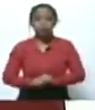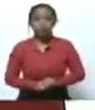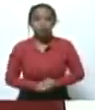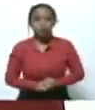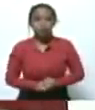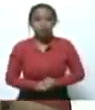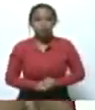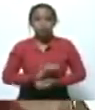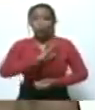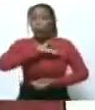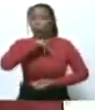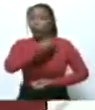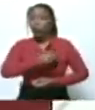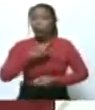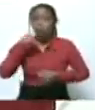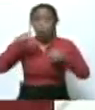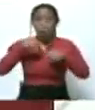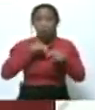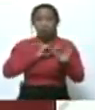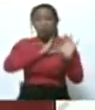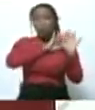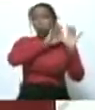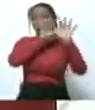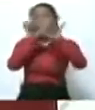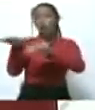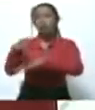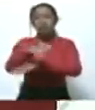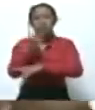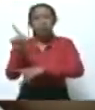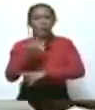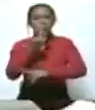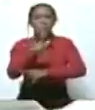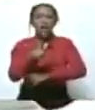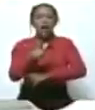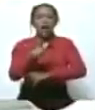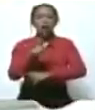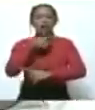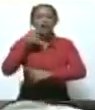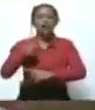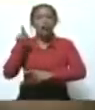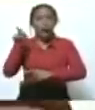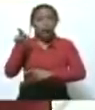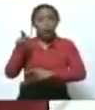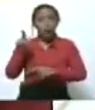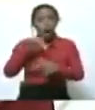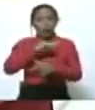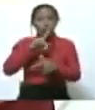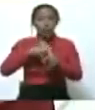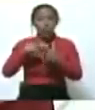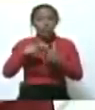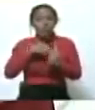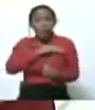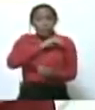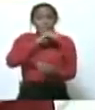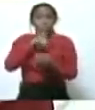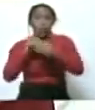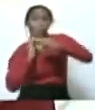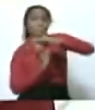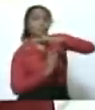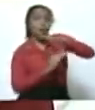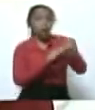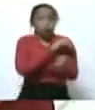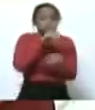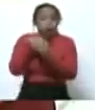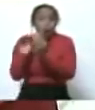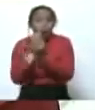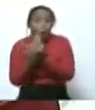Es Ucrania. ¿Y están huyendo hacia dónde? Hacia el malo de Rusia. O sea, la gente se está refugiando en Rusia. Porque